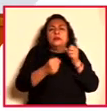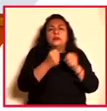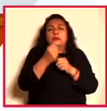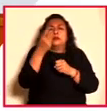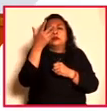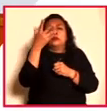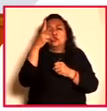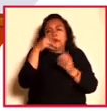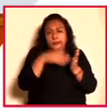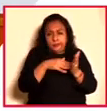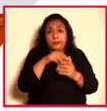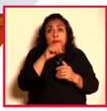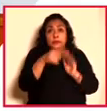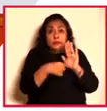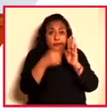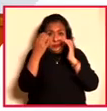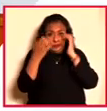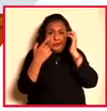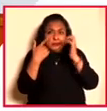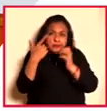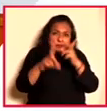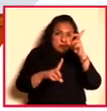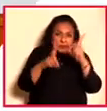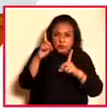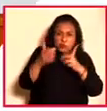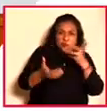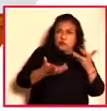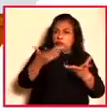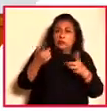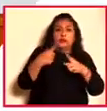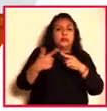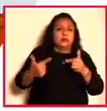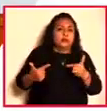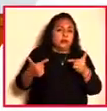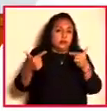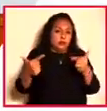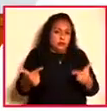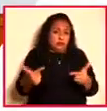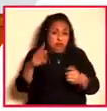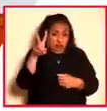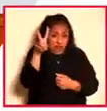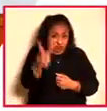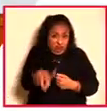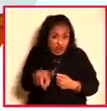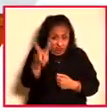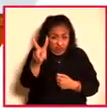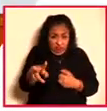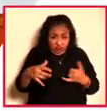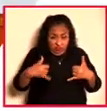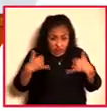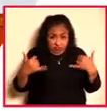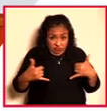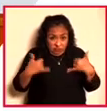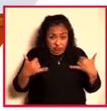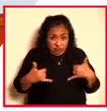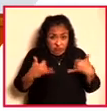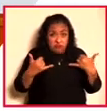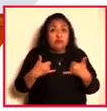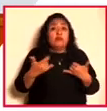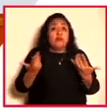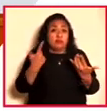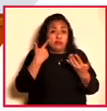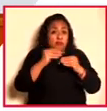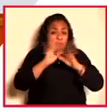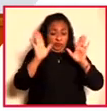muestra que permite ver las inquietudes de una generación realmente joven, donde claramente el cuerpo